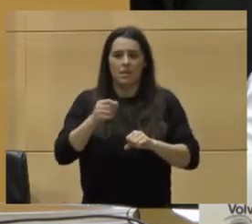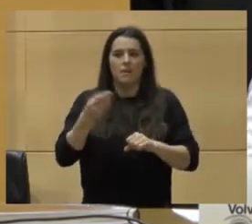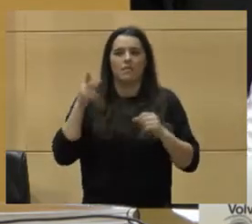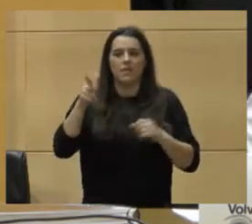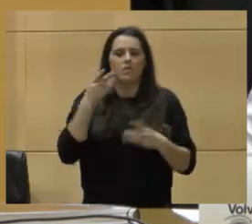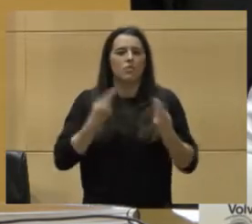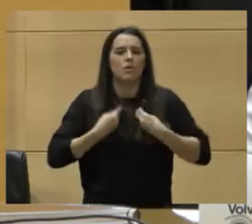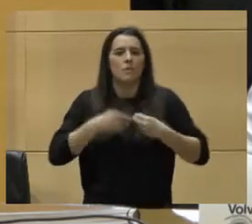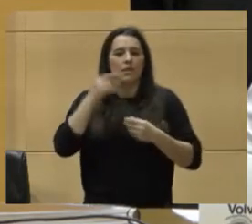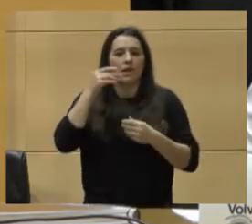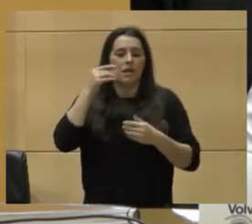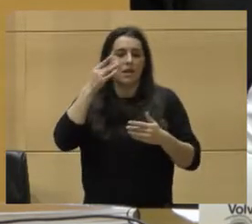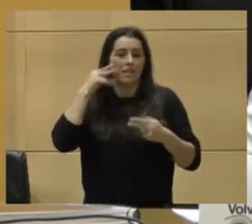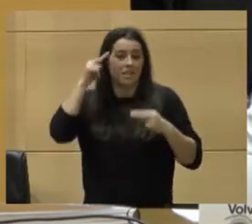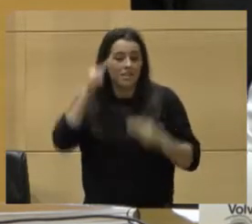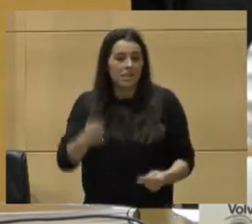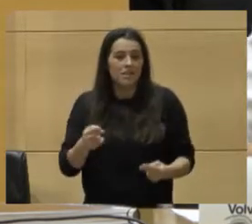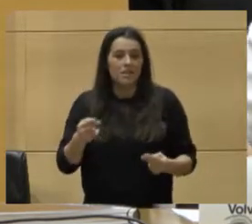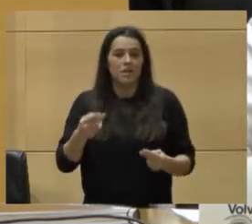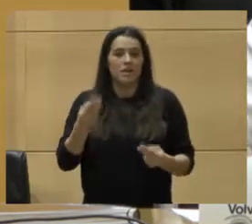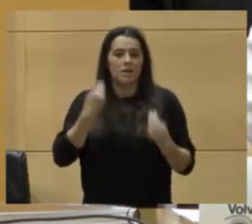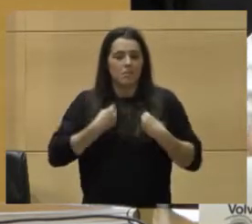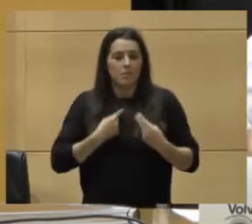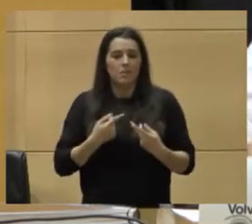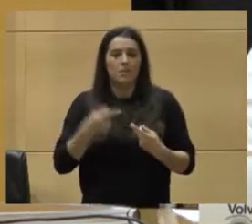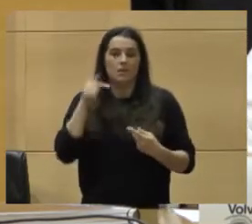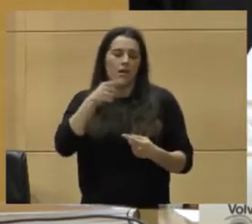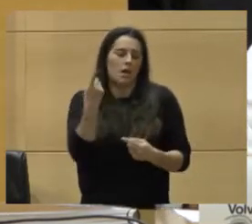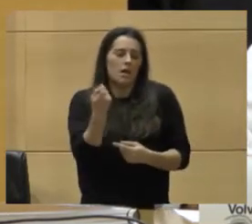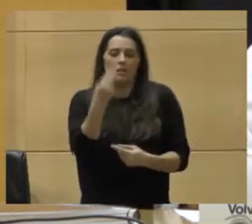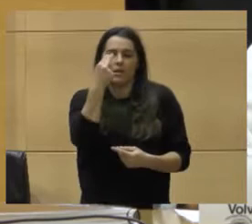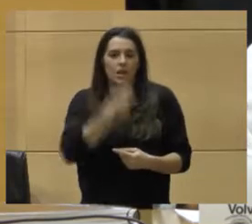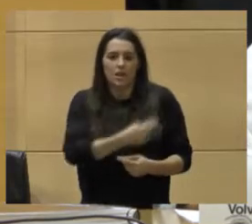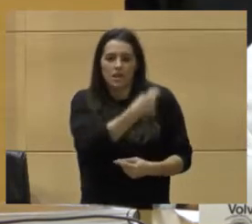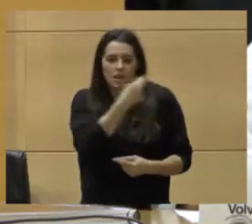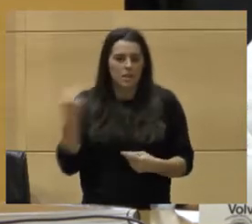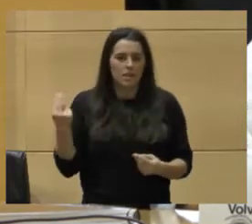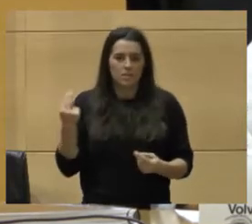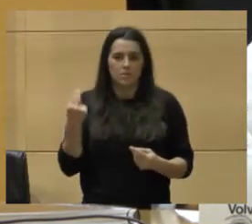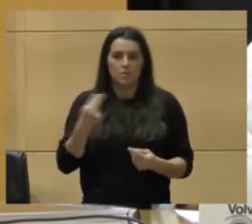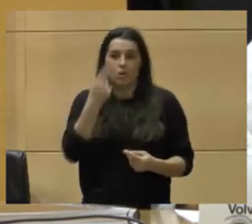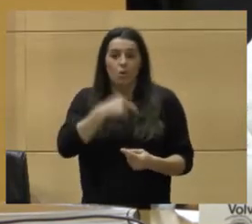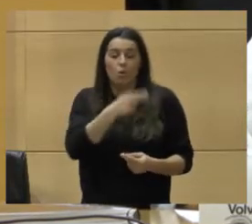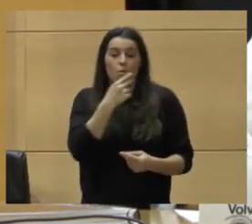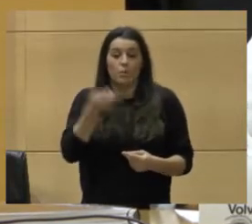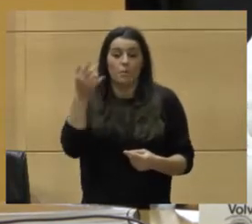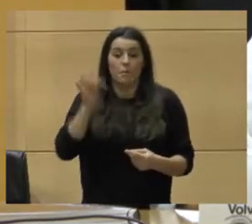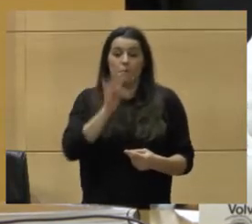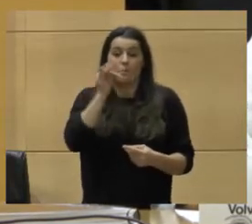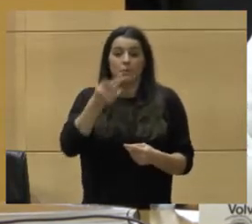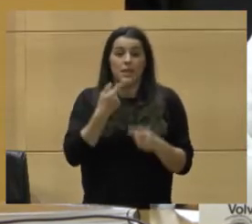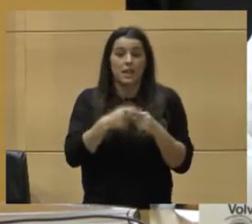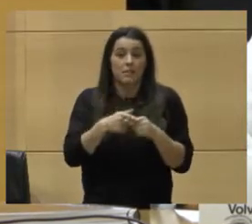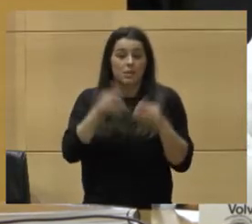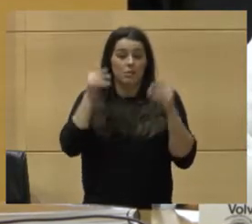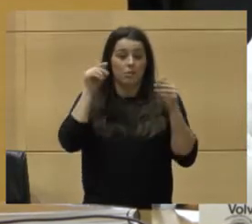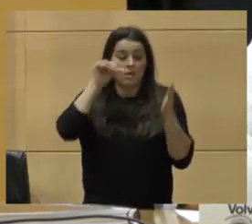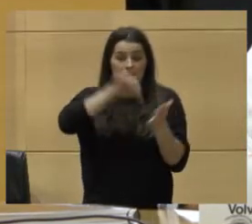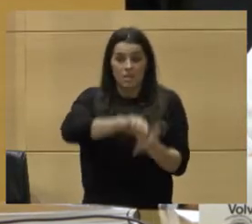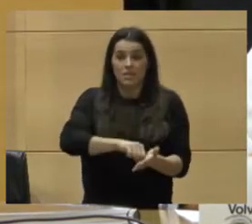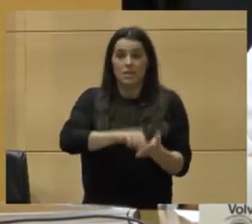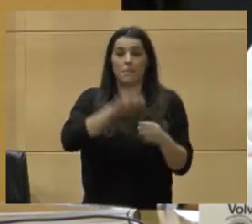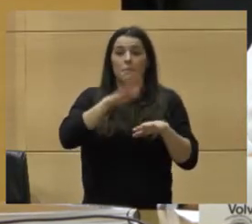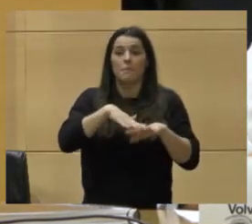merezca la pena ser vivida eso significa que tiene que haber un compromiso y un elemento central en la construcción política del estado